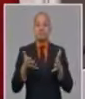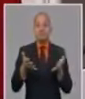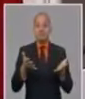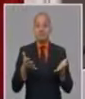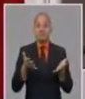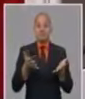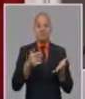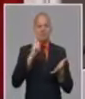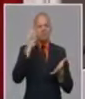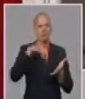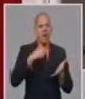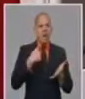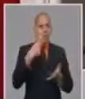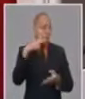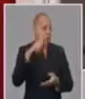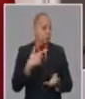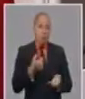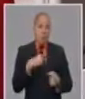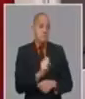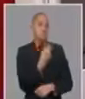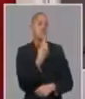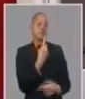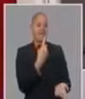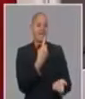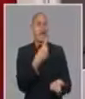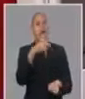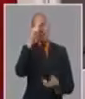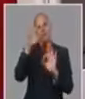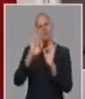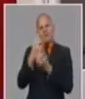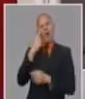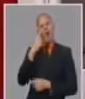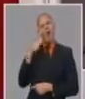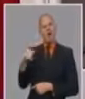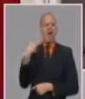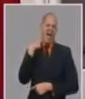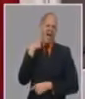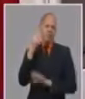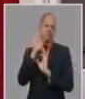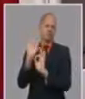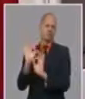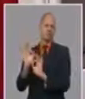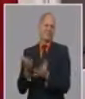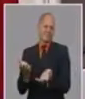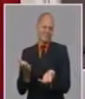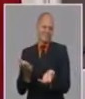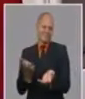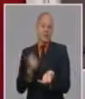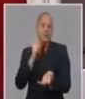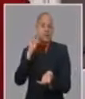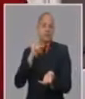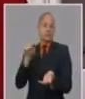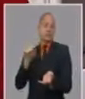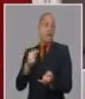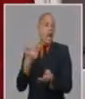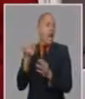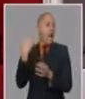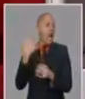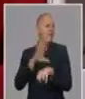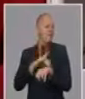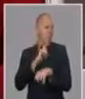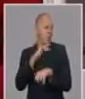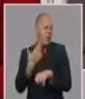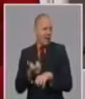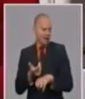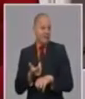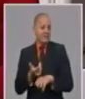sabe muy bien el médico de la enfermera, sobre todo enfermedades crónicas, que ellos llevan, que ellos tienen una dispensarización, que ellos trabajan. Luego hay